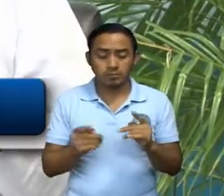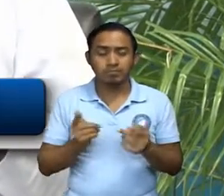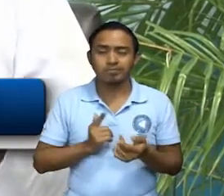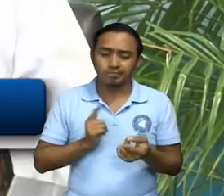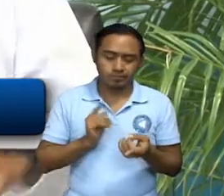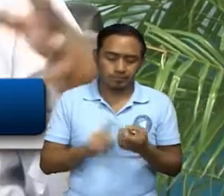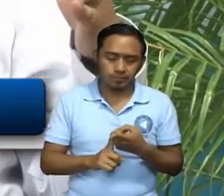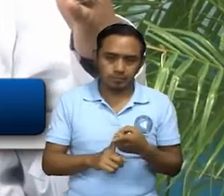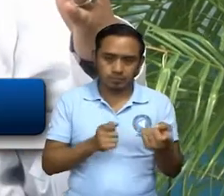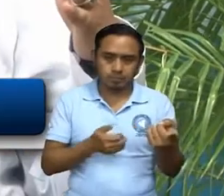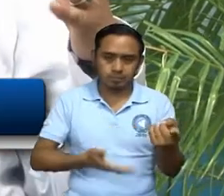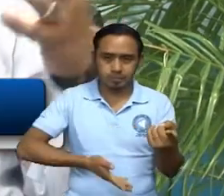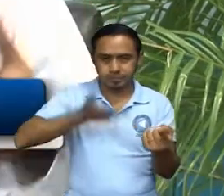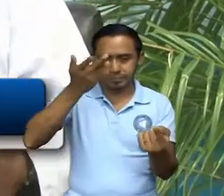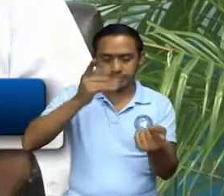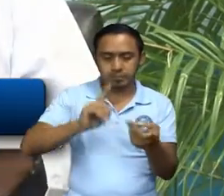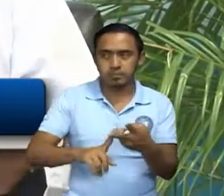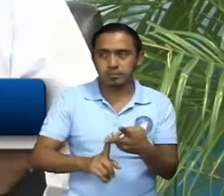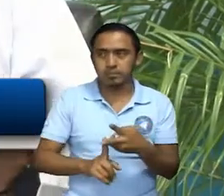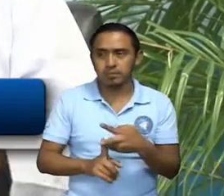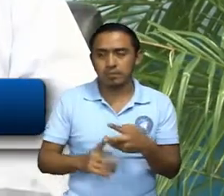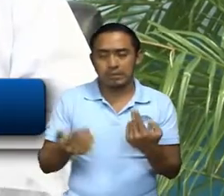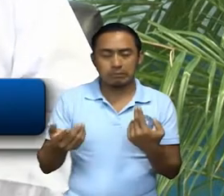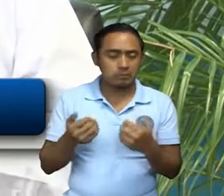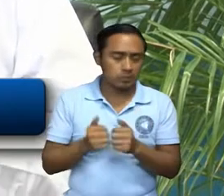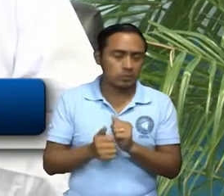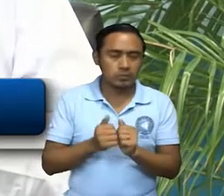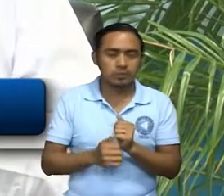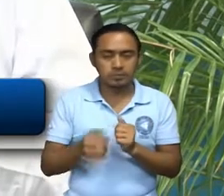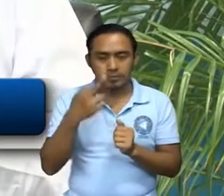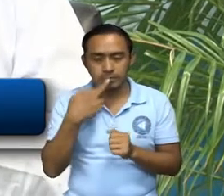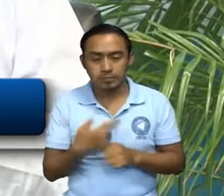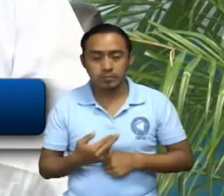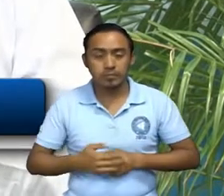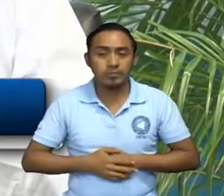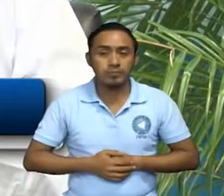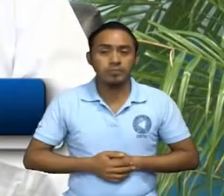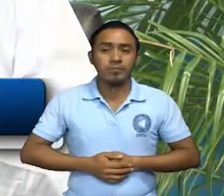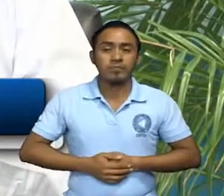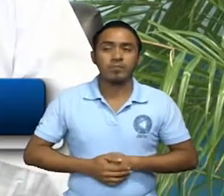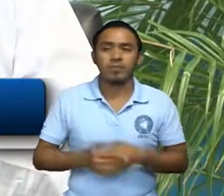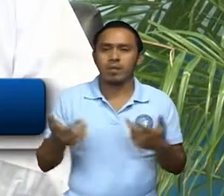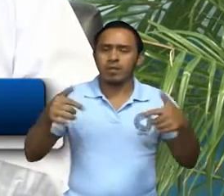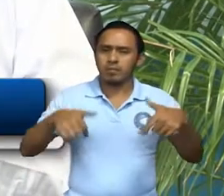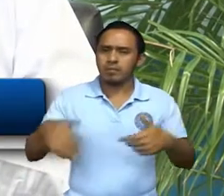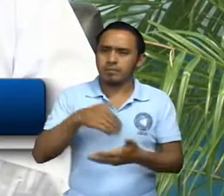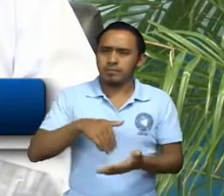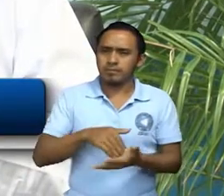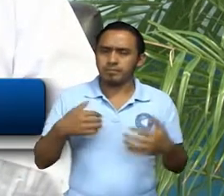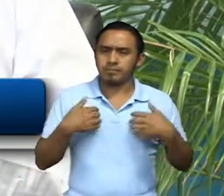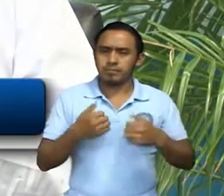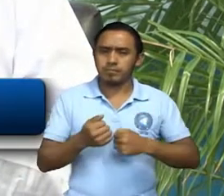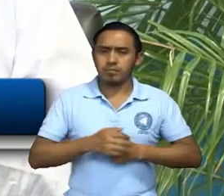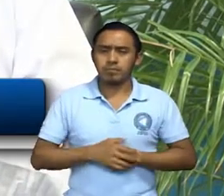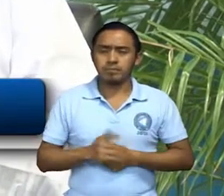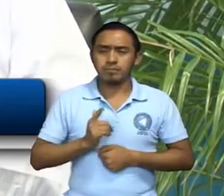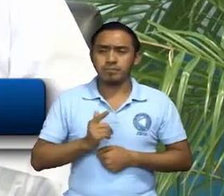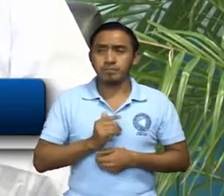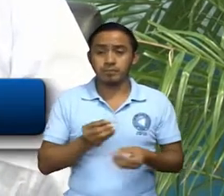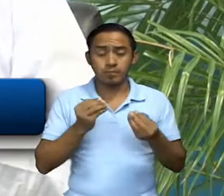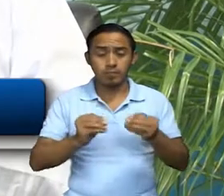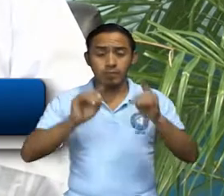tengan la presión alta y que nos lleguen con sangrado. Ahorita en el centro de salud tenemos muy